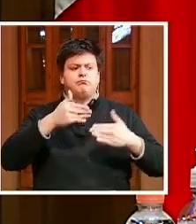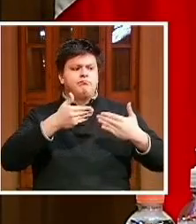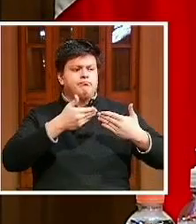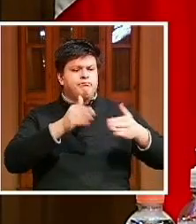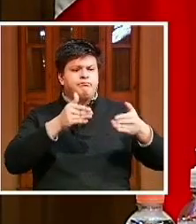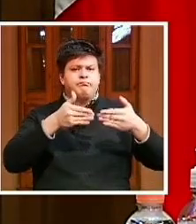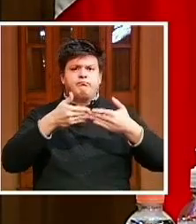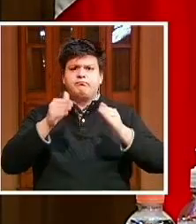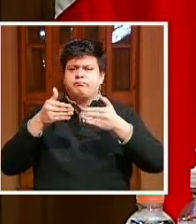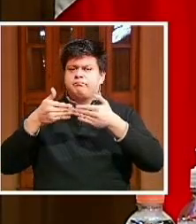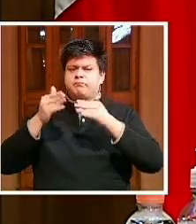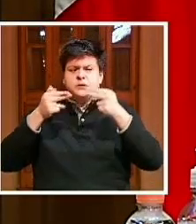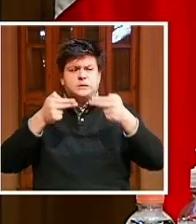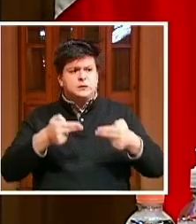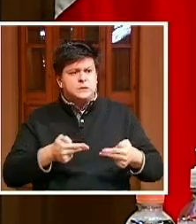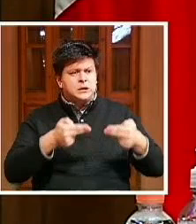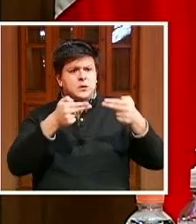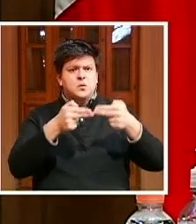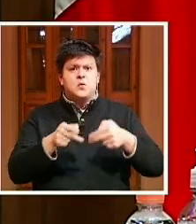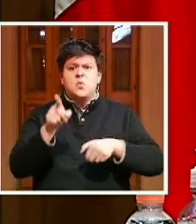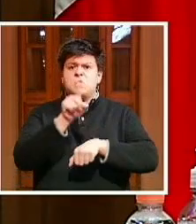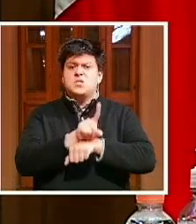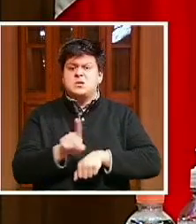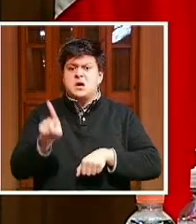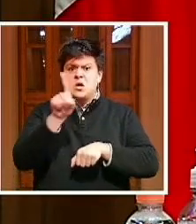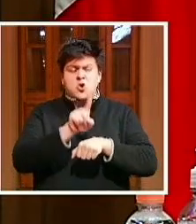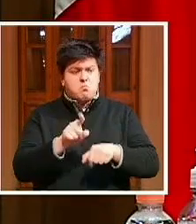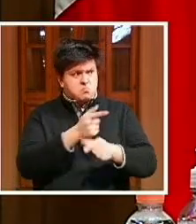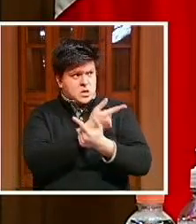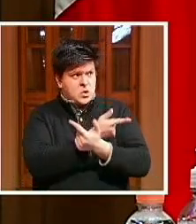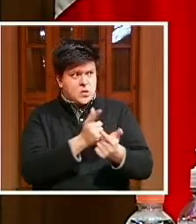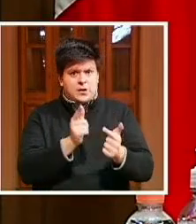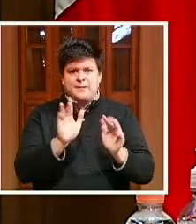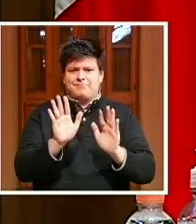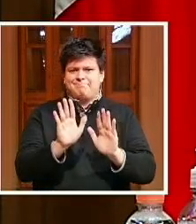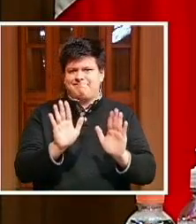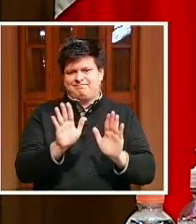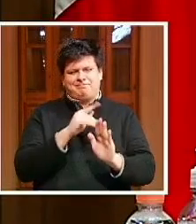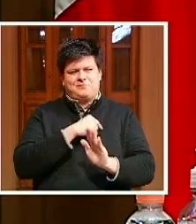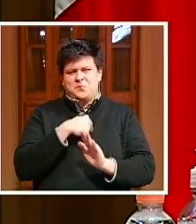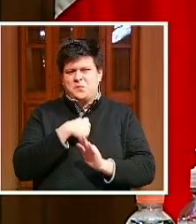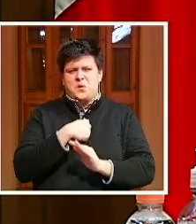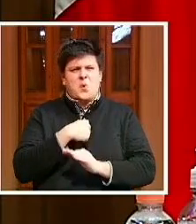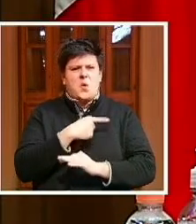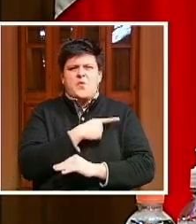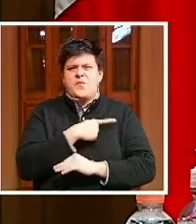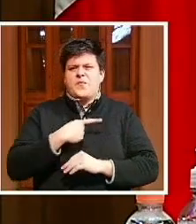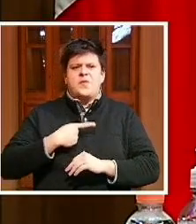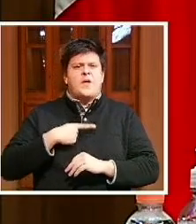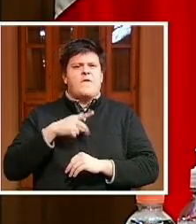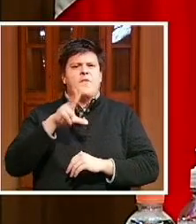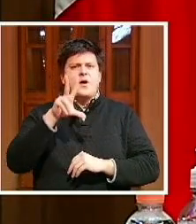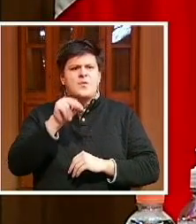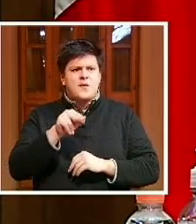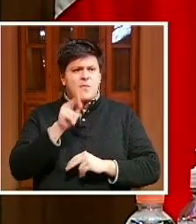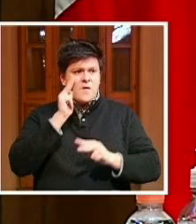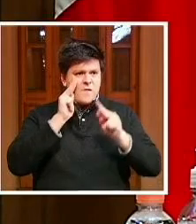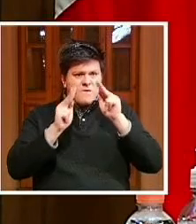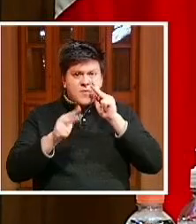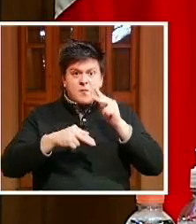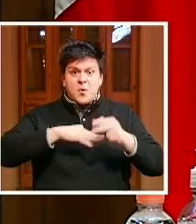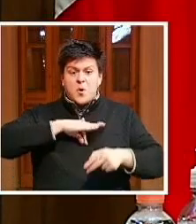la apertura de los domingos no es conveniente hacerlo la disminución de los